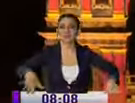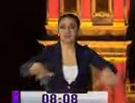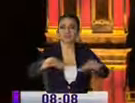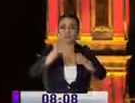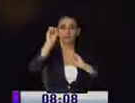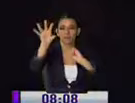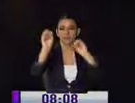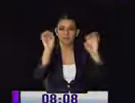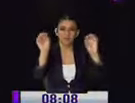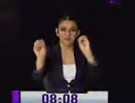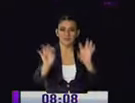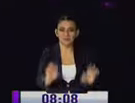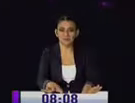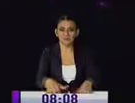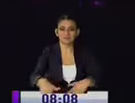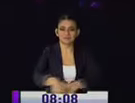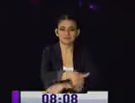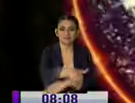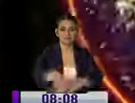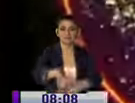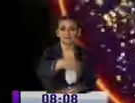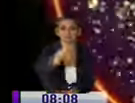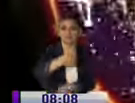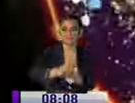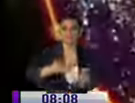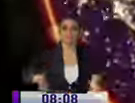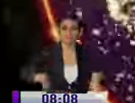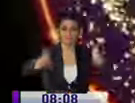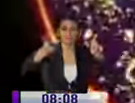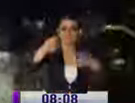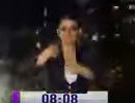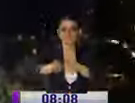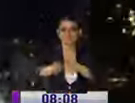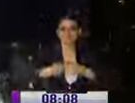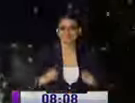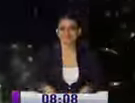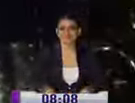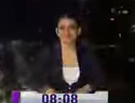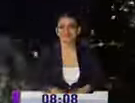que cobrarán vida en las calles, plazas y monumentos de la Carita de